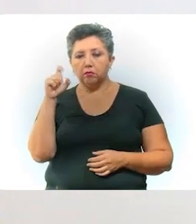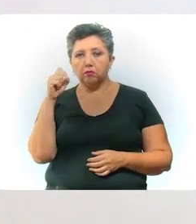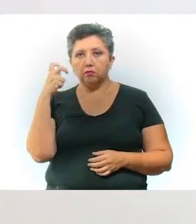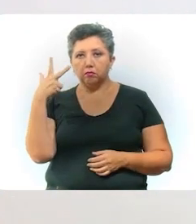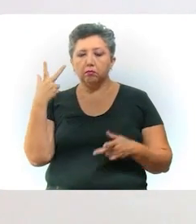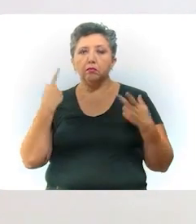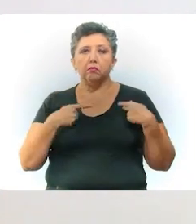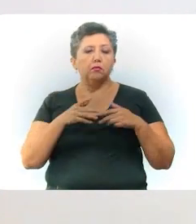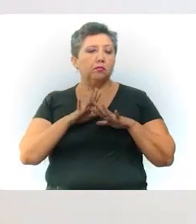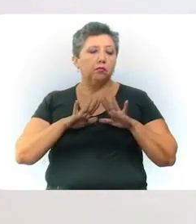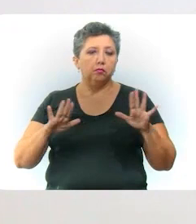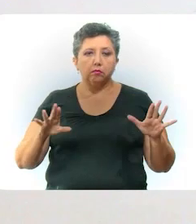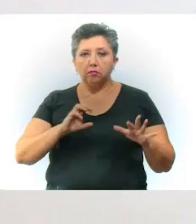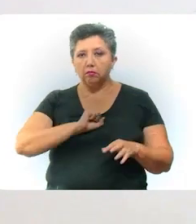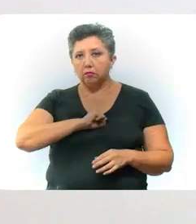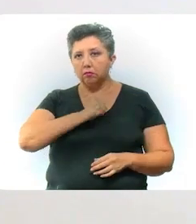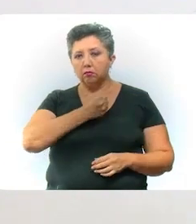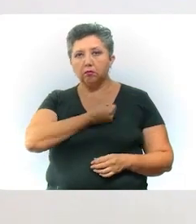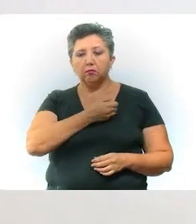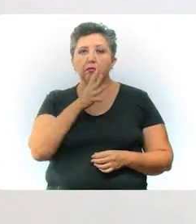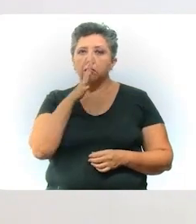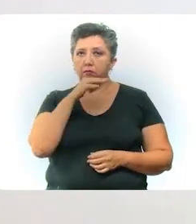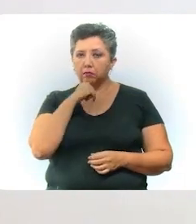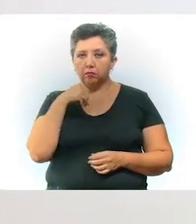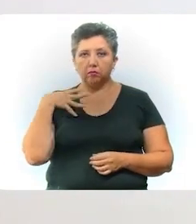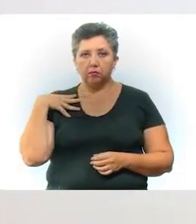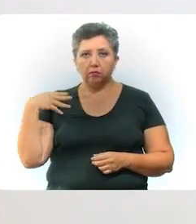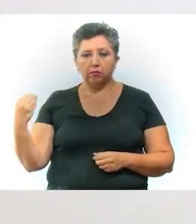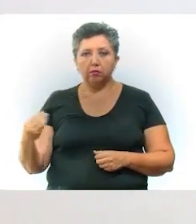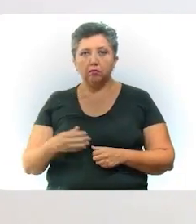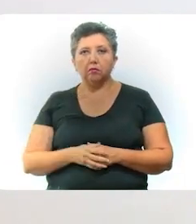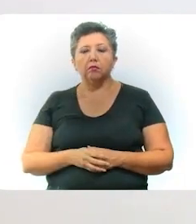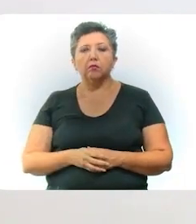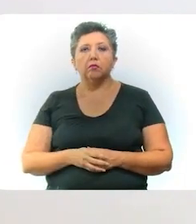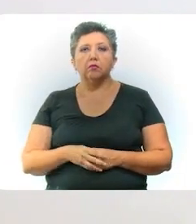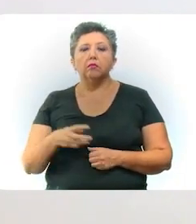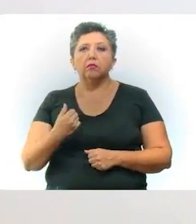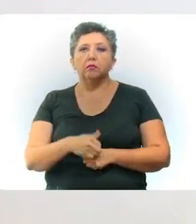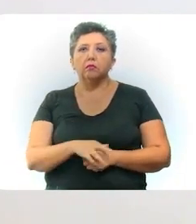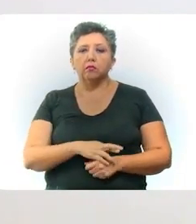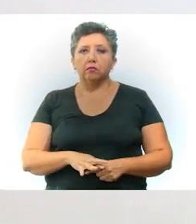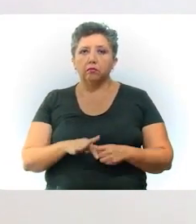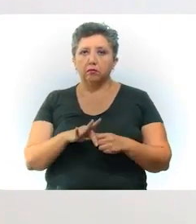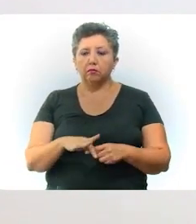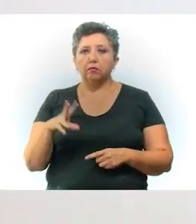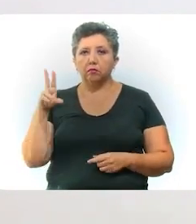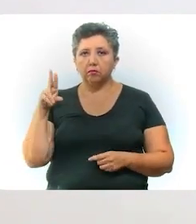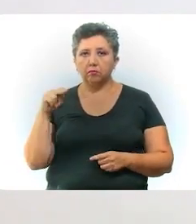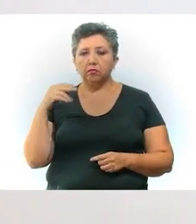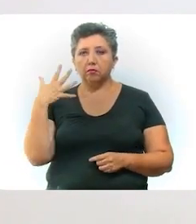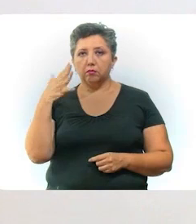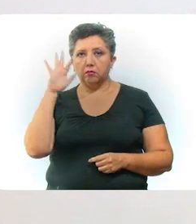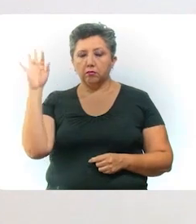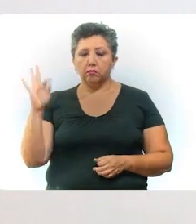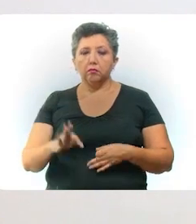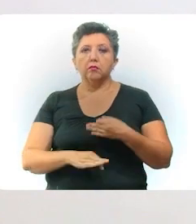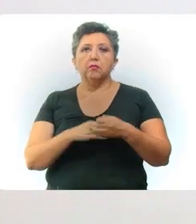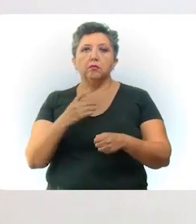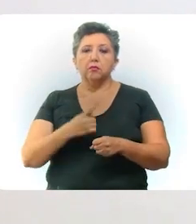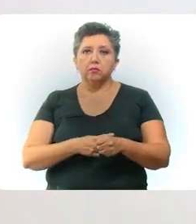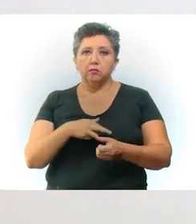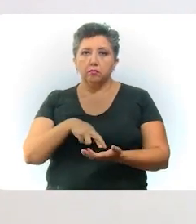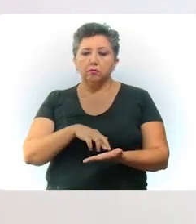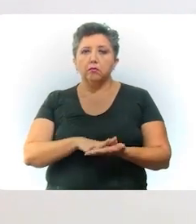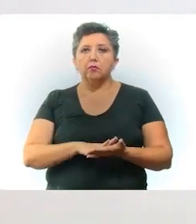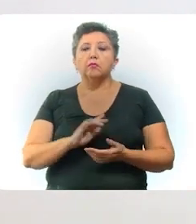45.428 pacientes ya se recuperaron, no presentan síntomas ni pueden contagiar. Esta cifra representa el 85% del total de